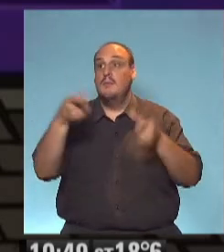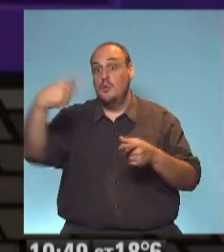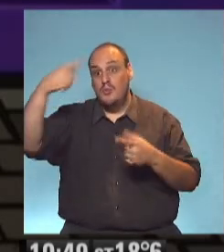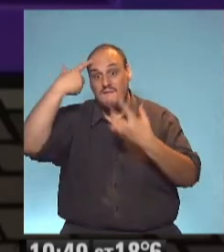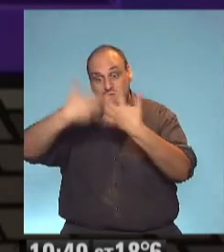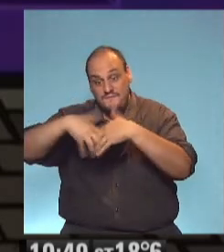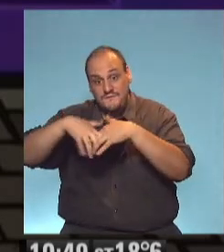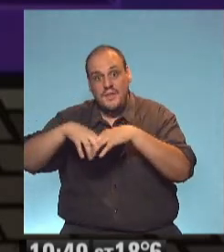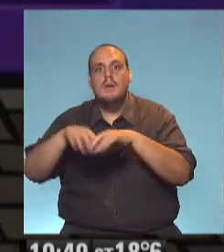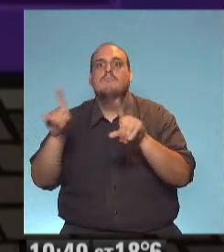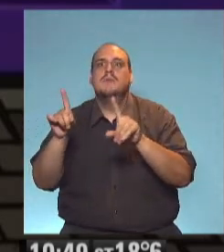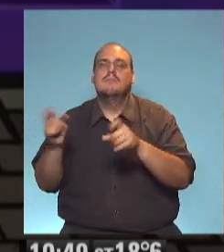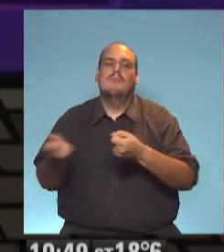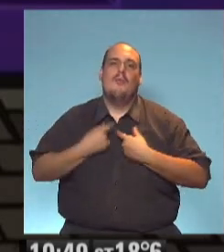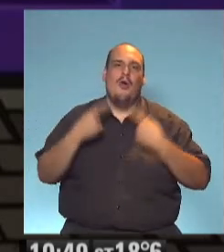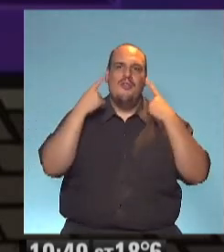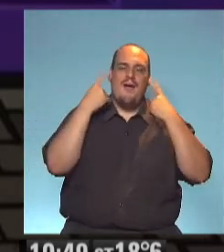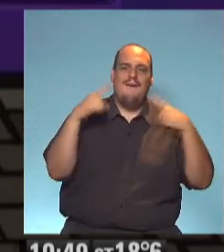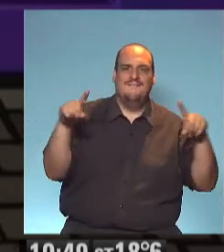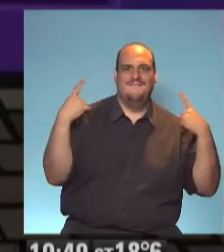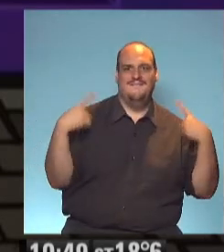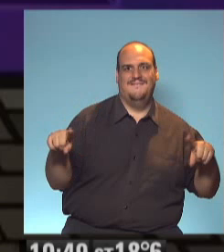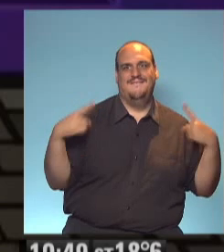razonamientos son música para nuestros oídos, San Martín.